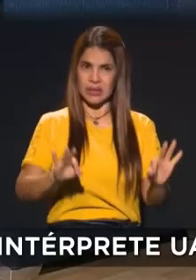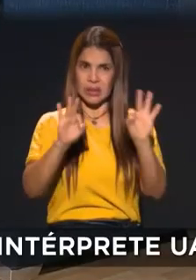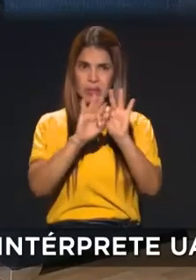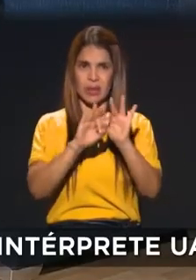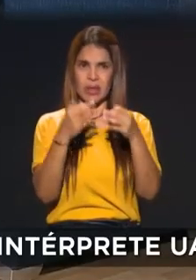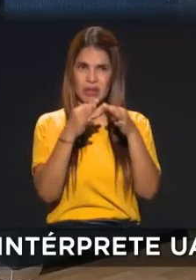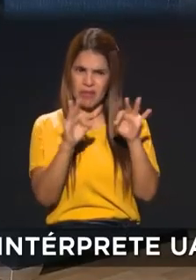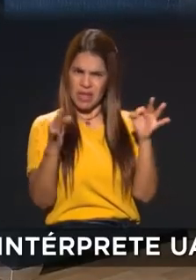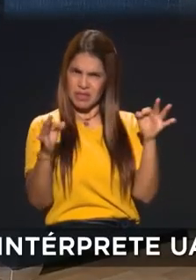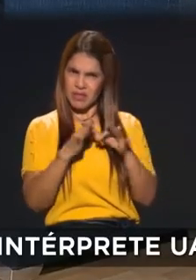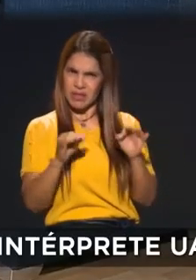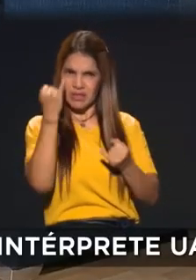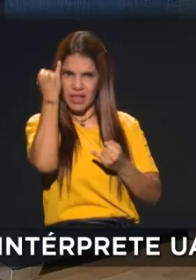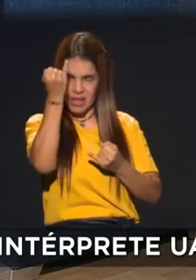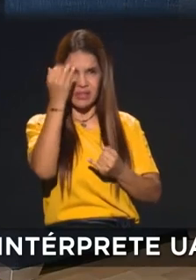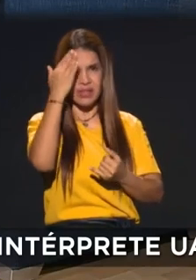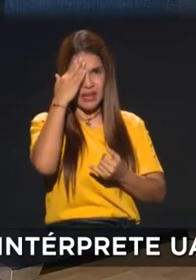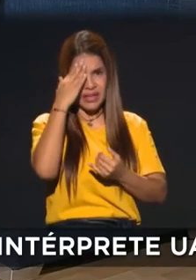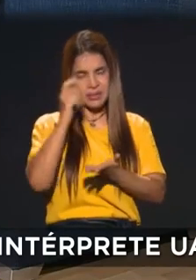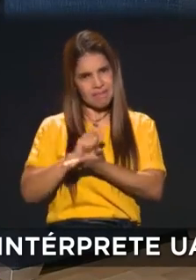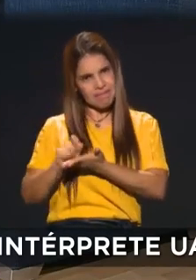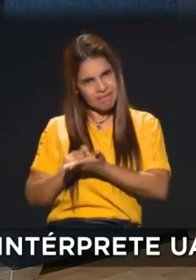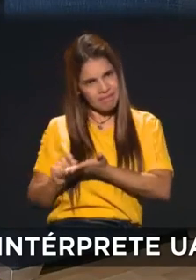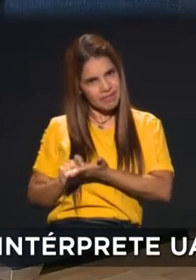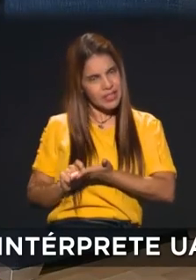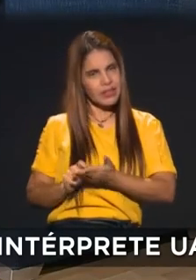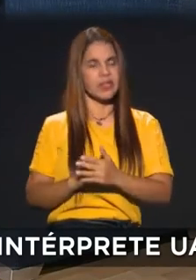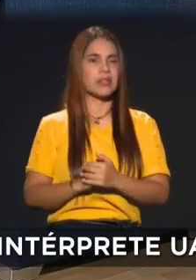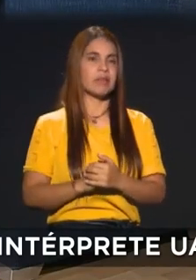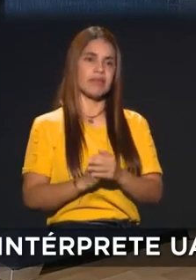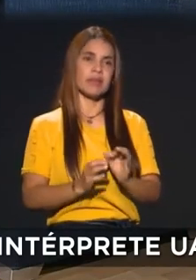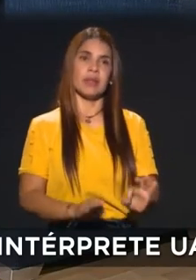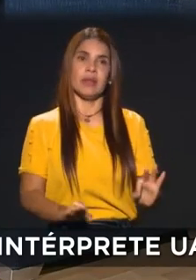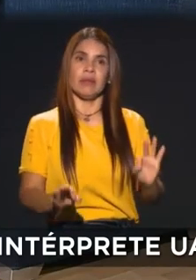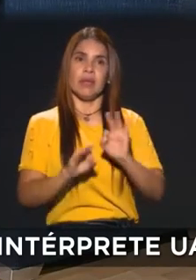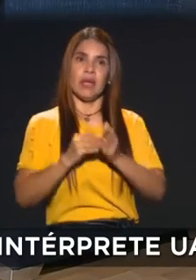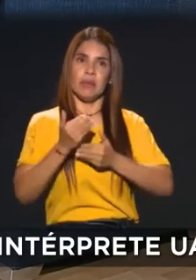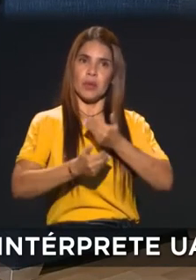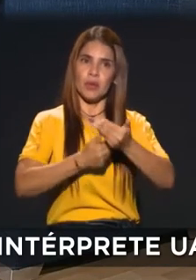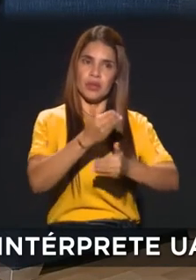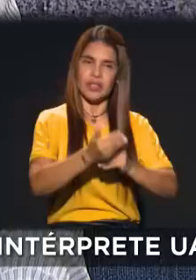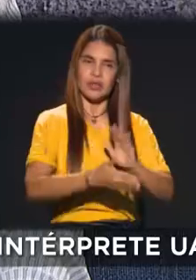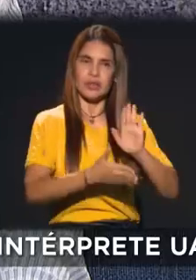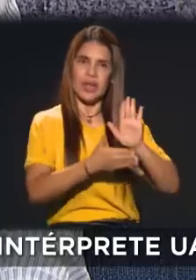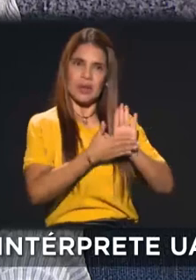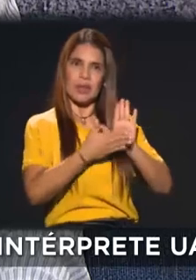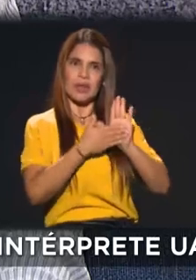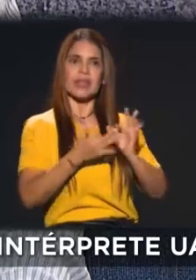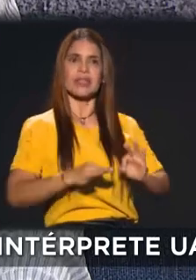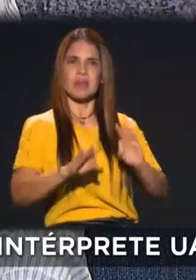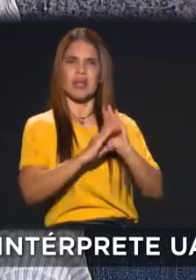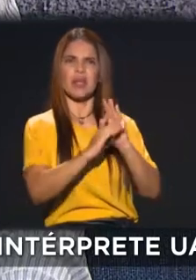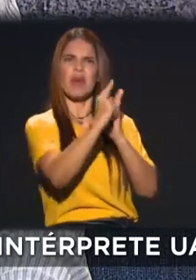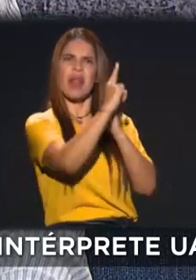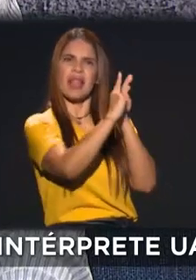El proceso argumentativo es fundamental cuando nosotros hacemos un listadito, un checklist. Sí. O sea, es muy